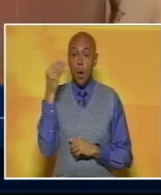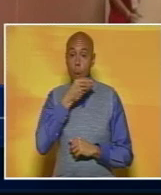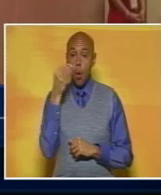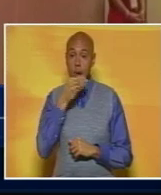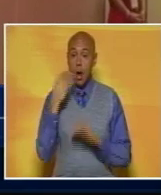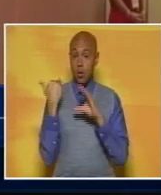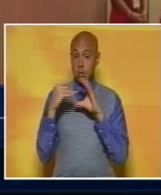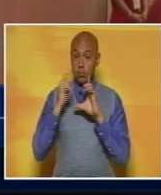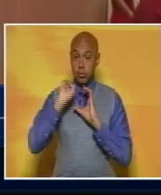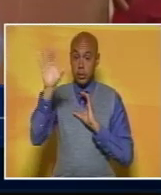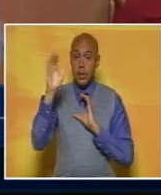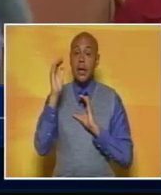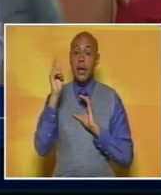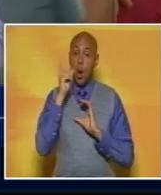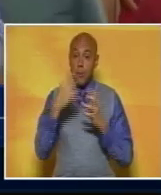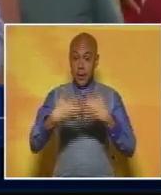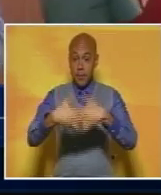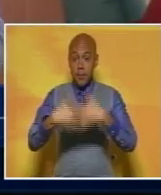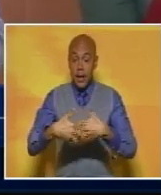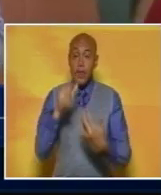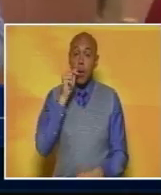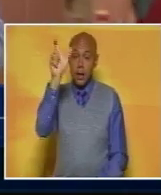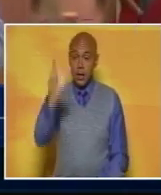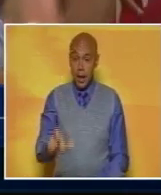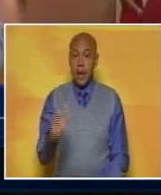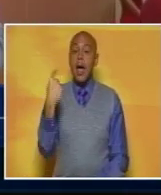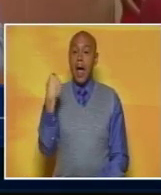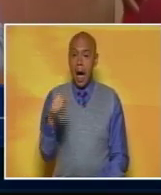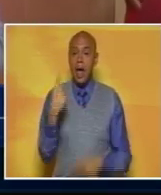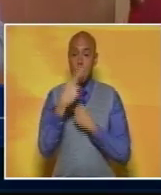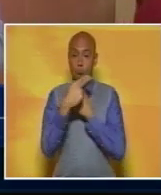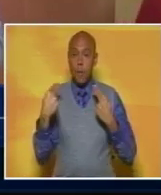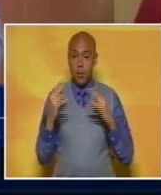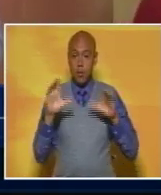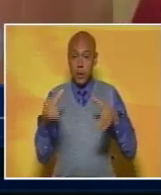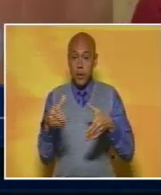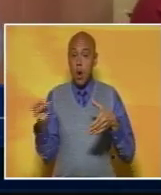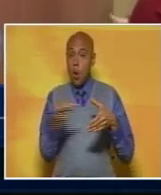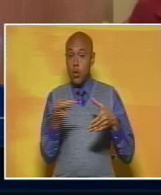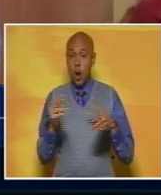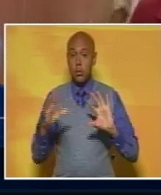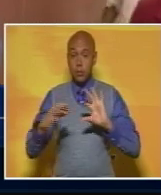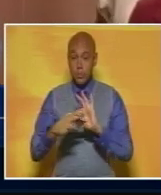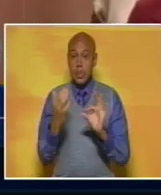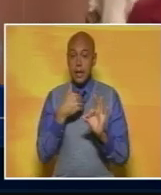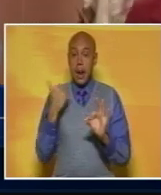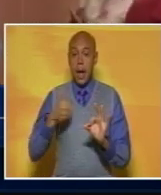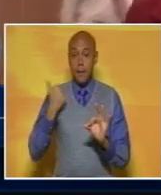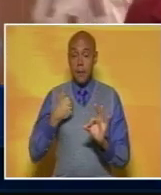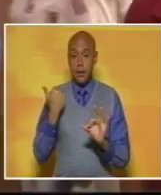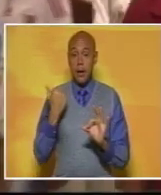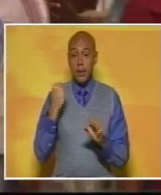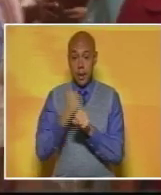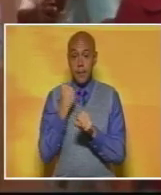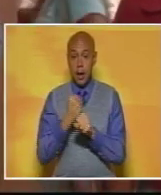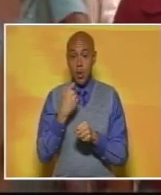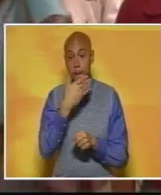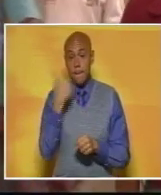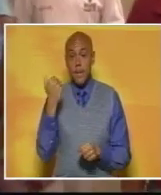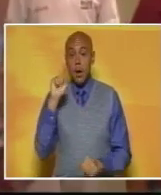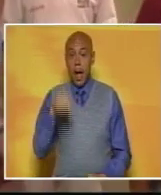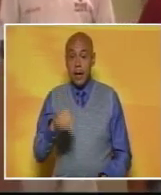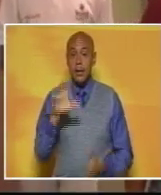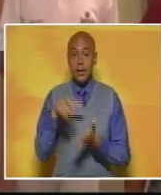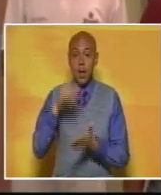donde además el patrono y sindicato se comprometieron a trabajar mancomunadamente por los beneficios laborales de los trabajadores. Desde el